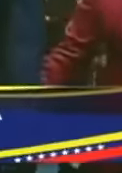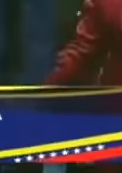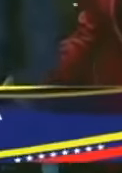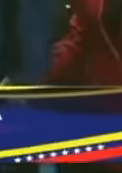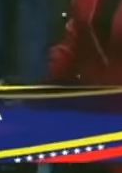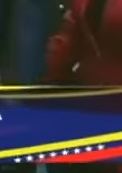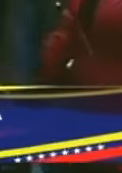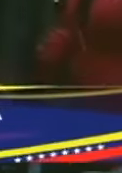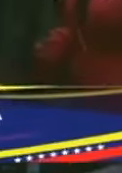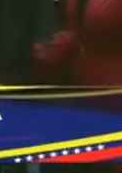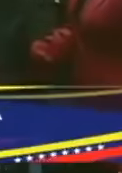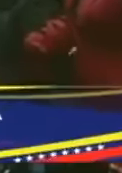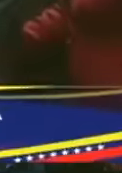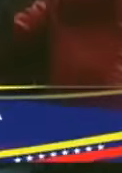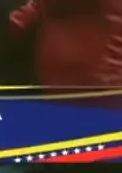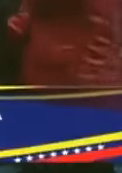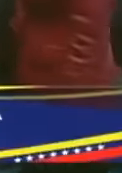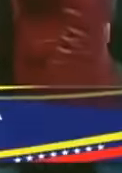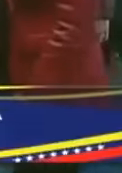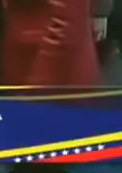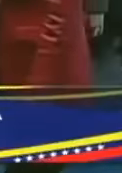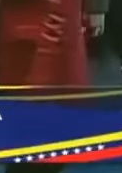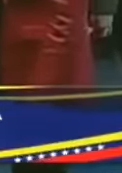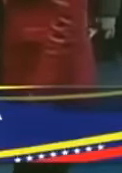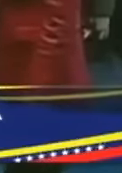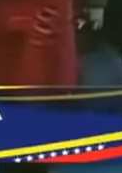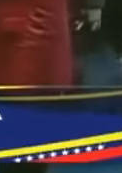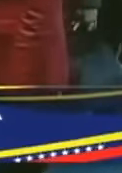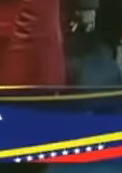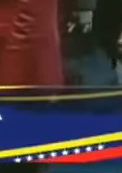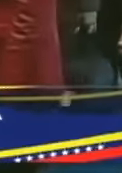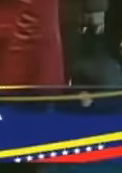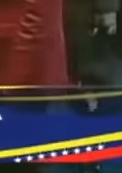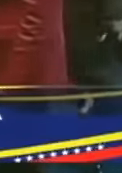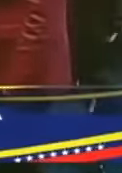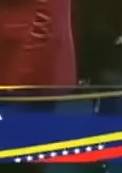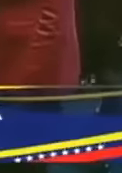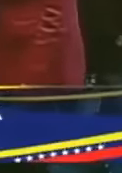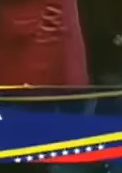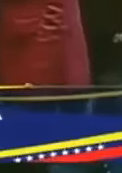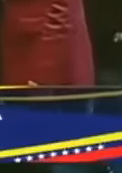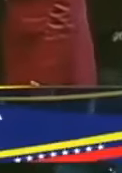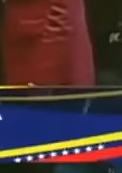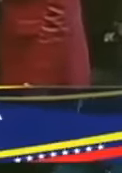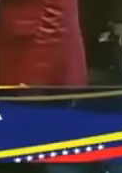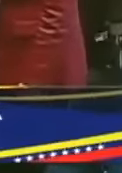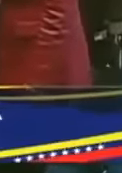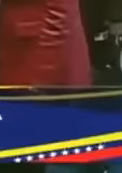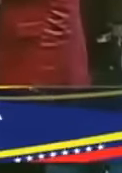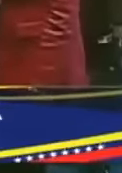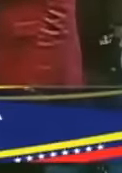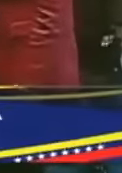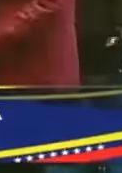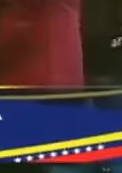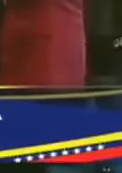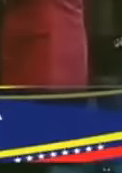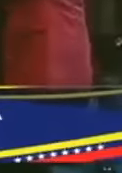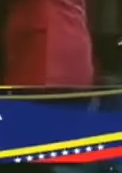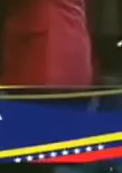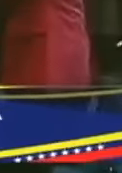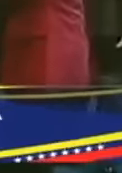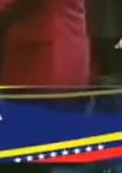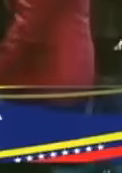el primer vicepresidente del Partido Socialista Unido de Venezuela, Diosdado Cabello, quien ha